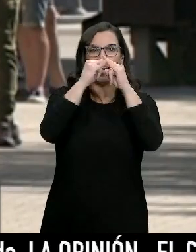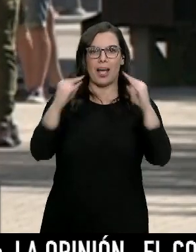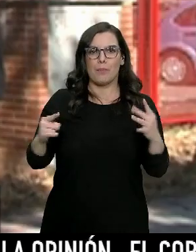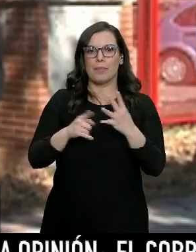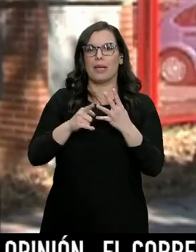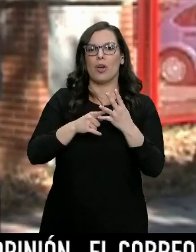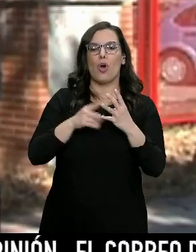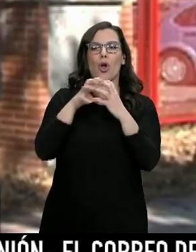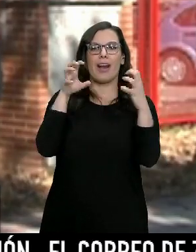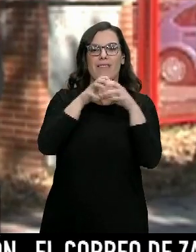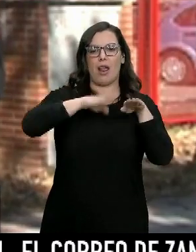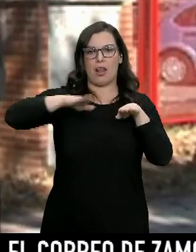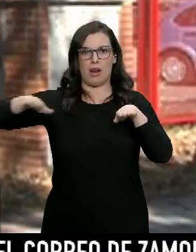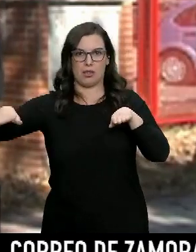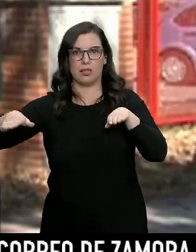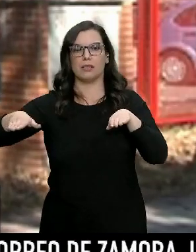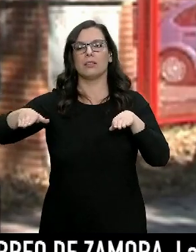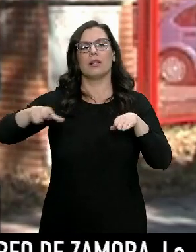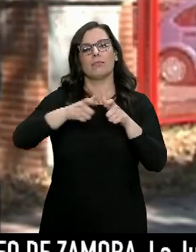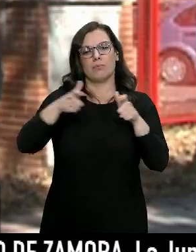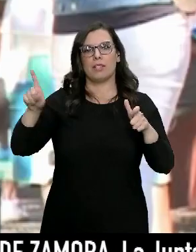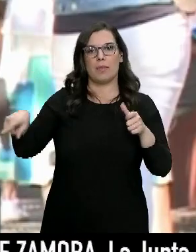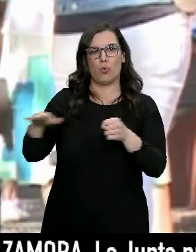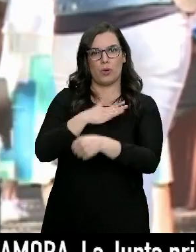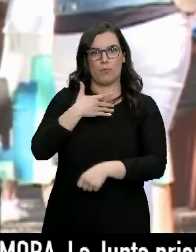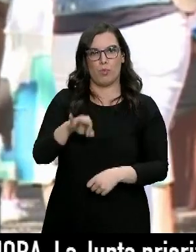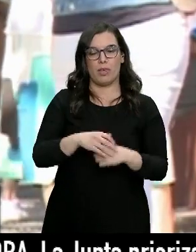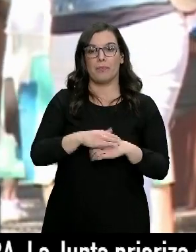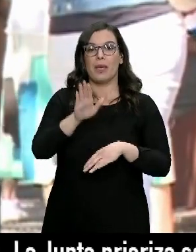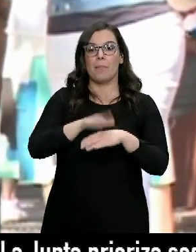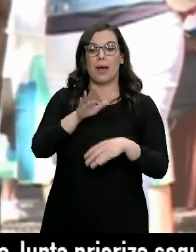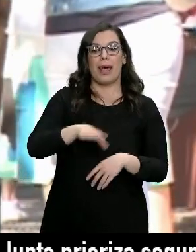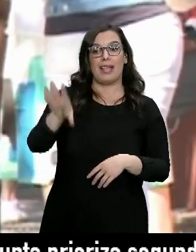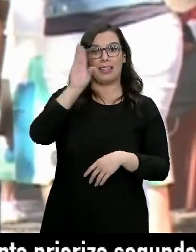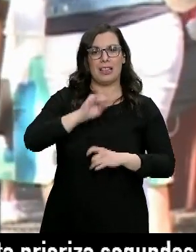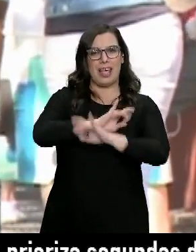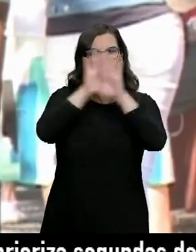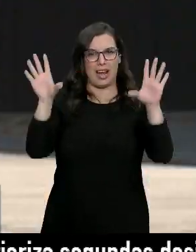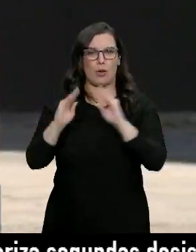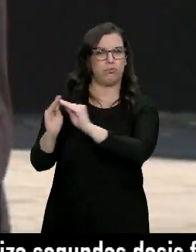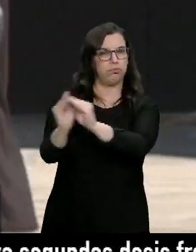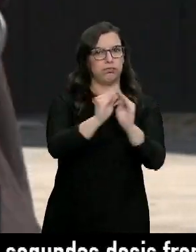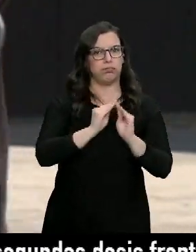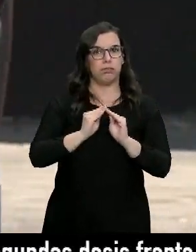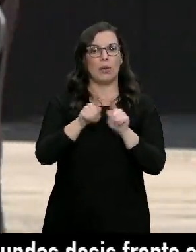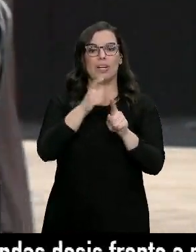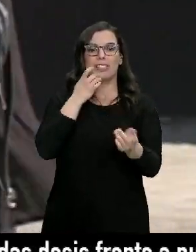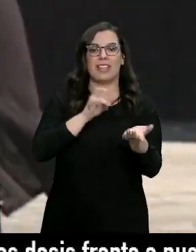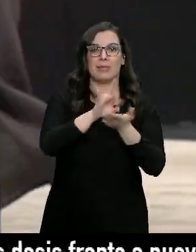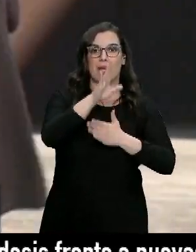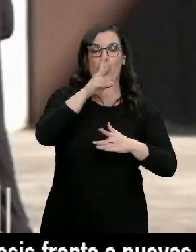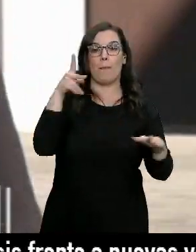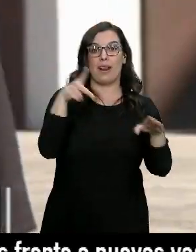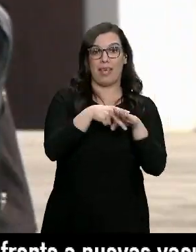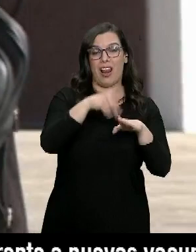aparcamientos de caravanas. Sobre la posibilidad de interpretación para que no se tengan que devolver todas las exenciones por despidos parciales,